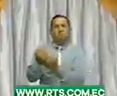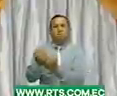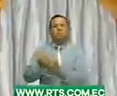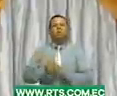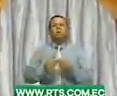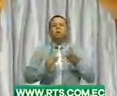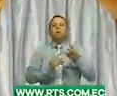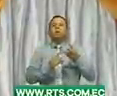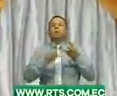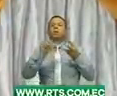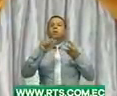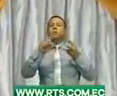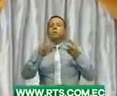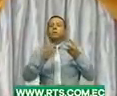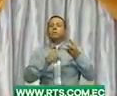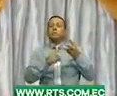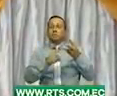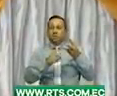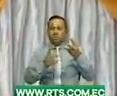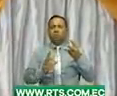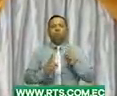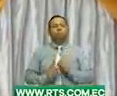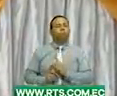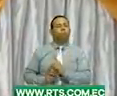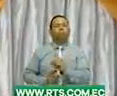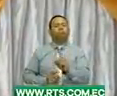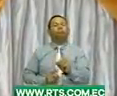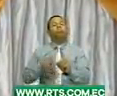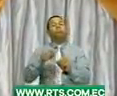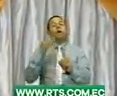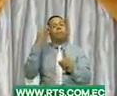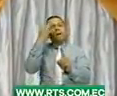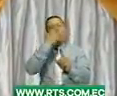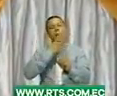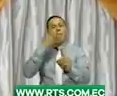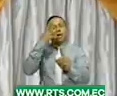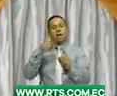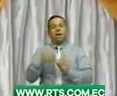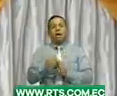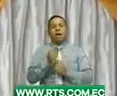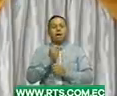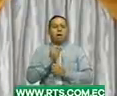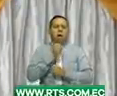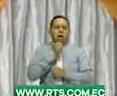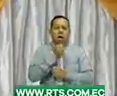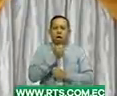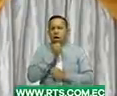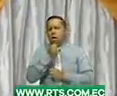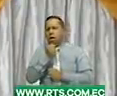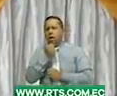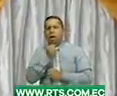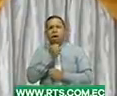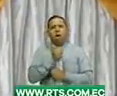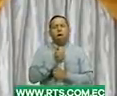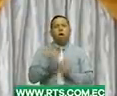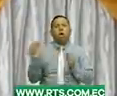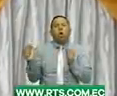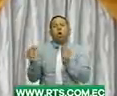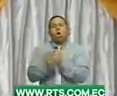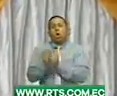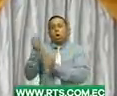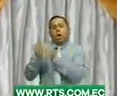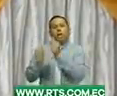Guillermo Lazo de la Alianza Creo PSC llegó hasta Esmeraldas, donde dio una rueda de prensa junto a los candidatos a